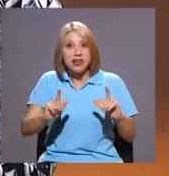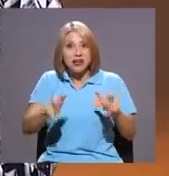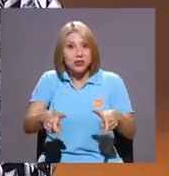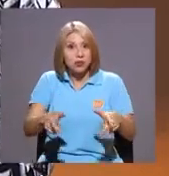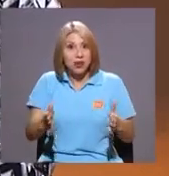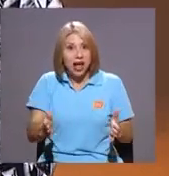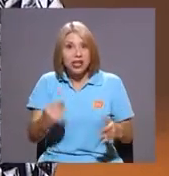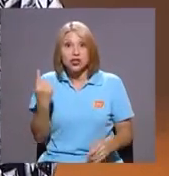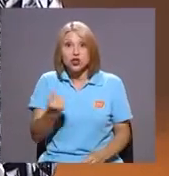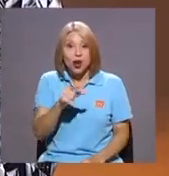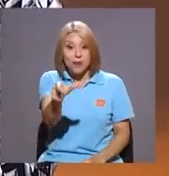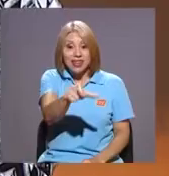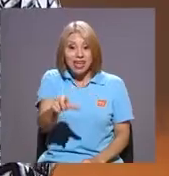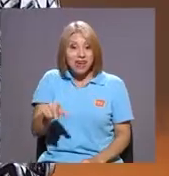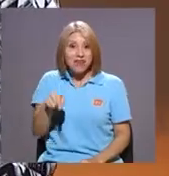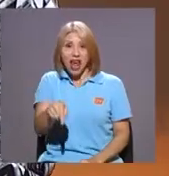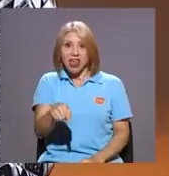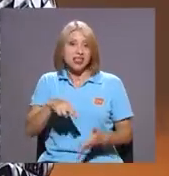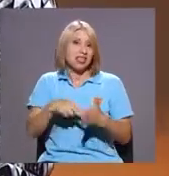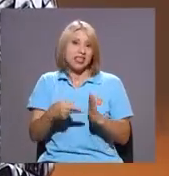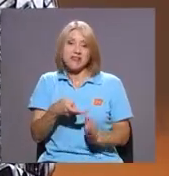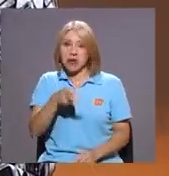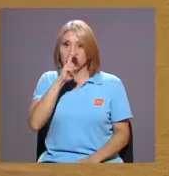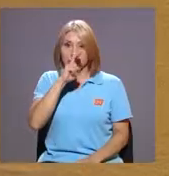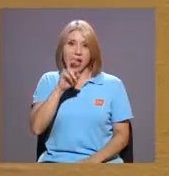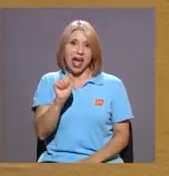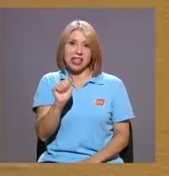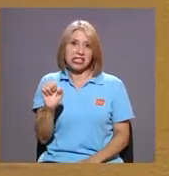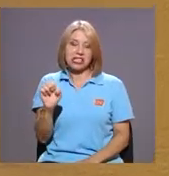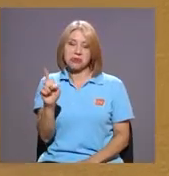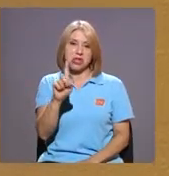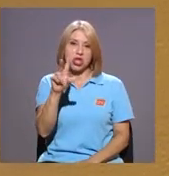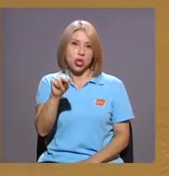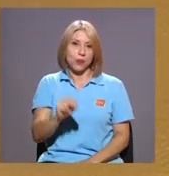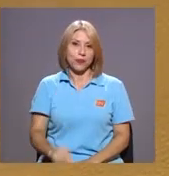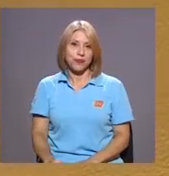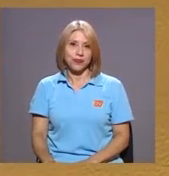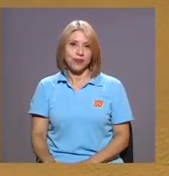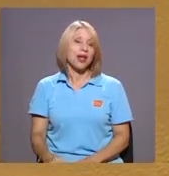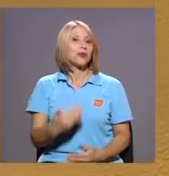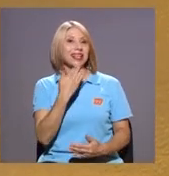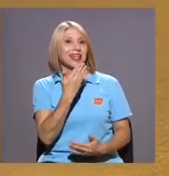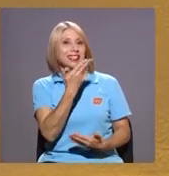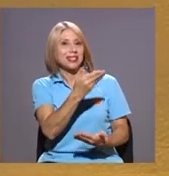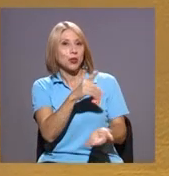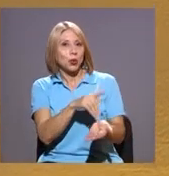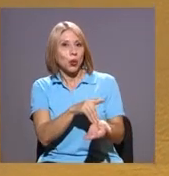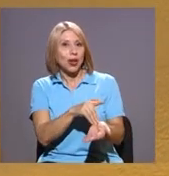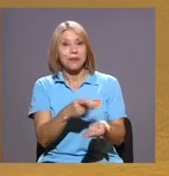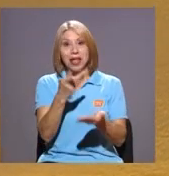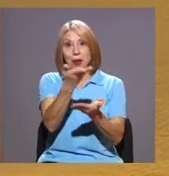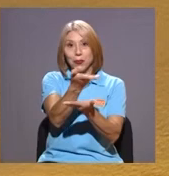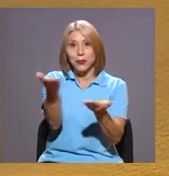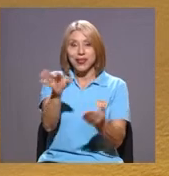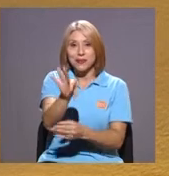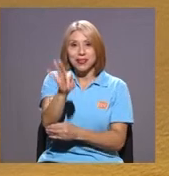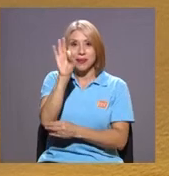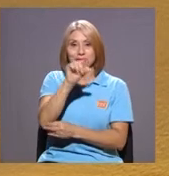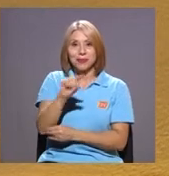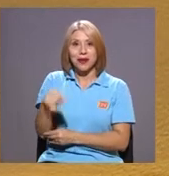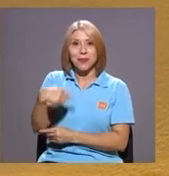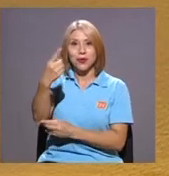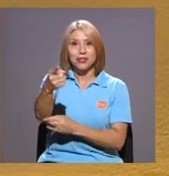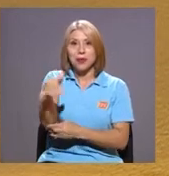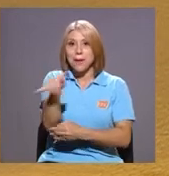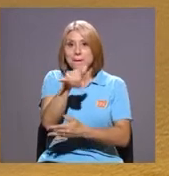solamente lo que es la quebrada no necesariamente nos va a generar criaderos. Muchas gracias, doctora, y a las amigas y amigos los invitamos a que la próxima semana, en los